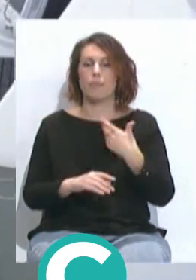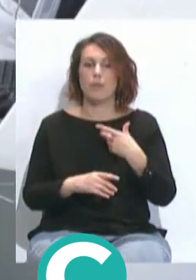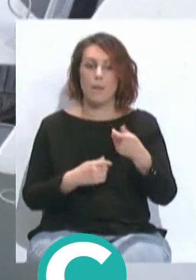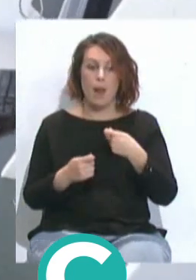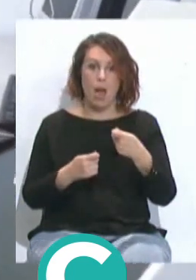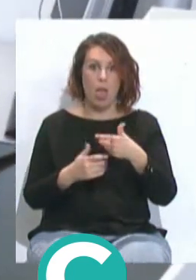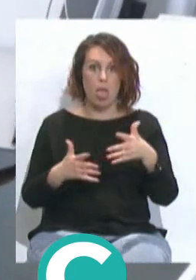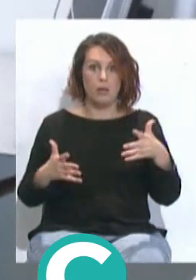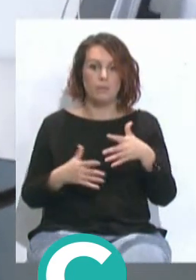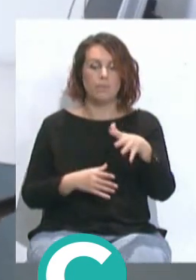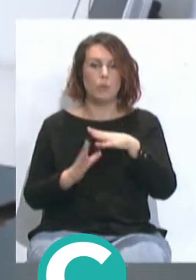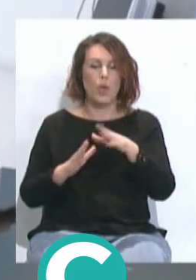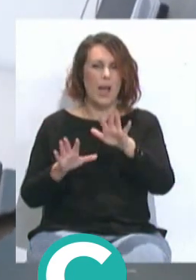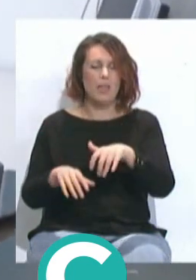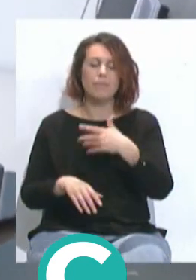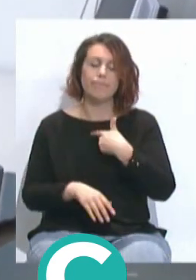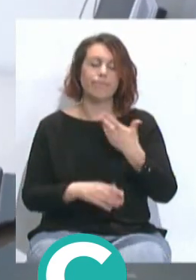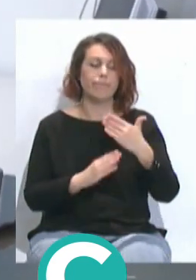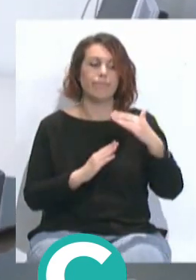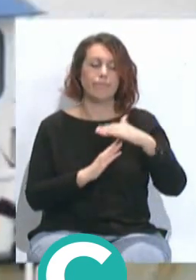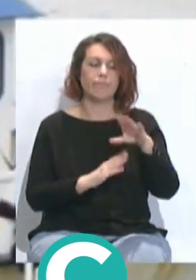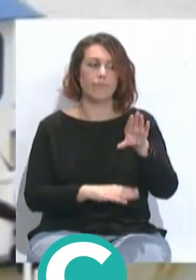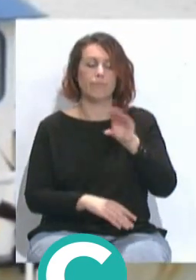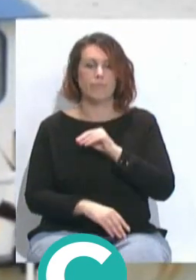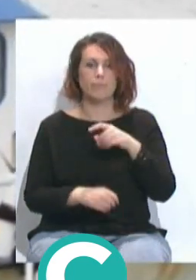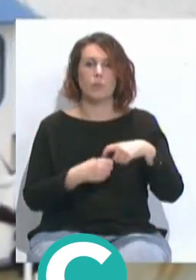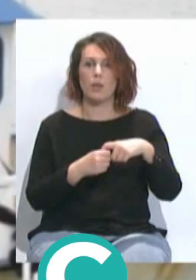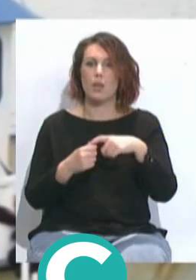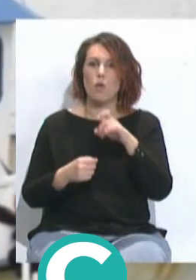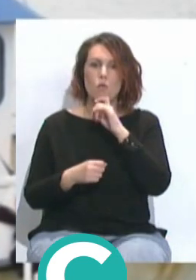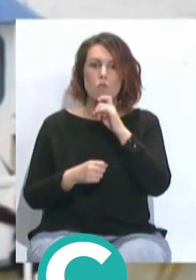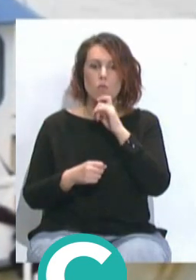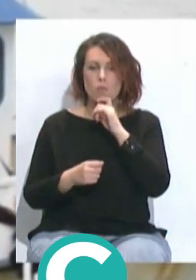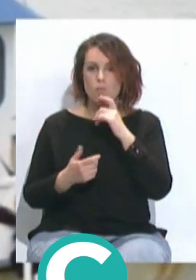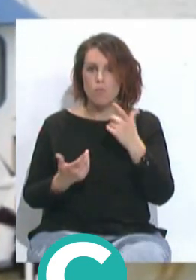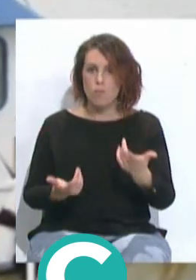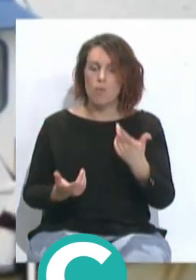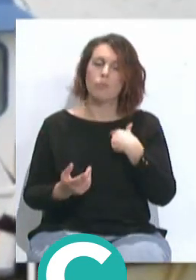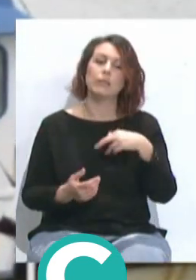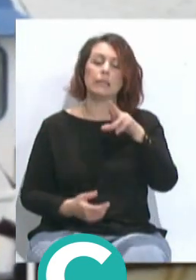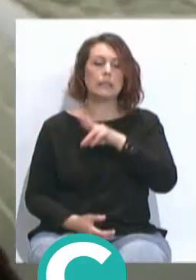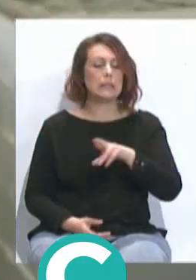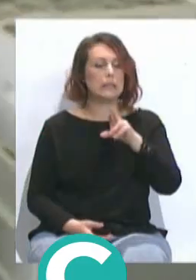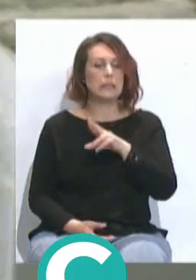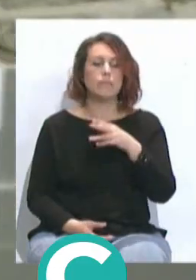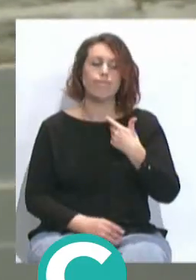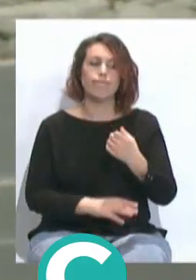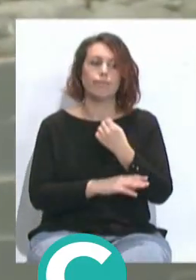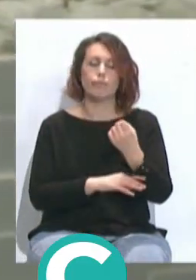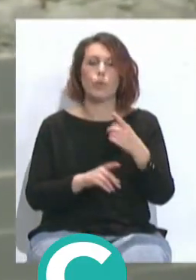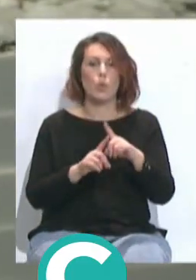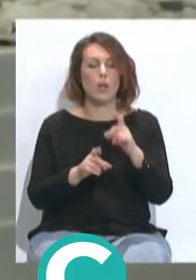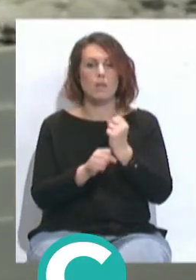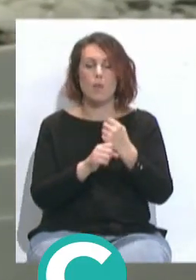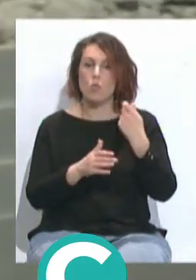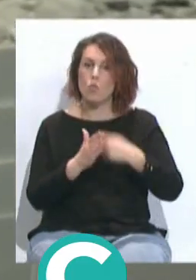lonja del puerto de Cádiz entienden las razones de este parón y se solidarizan con armadores y pescadores reiterando su consideración y apoyo a un oficio